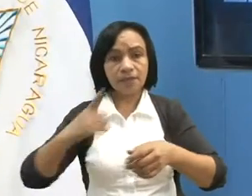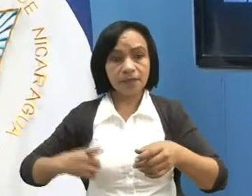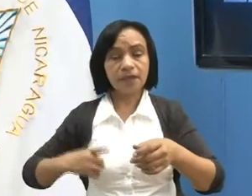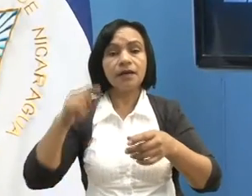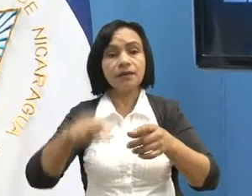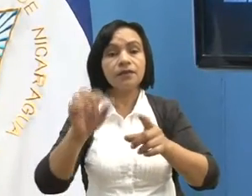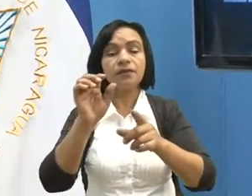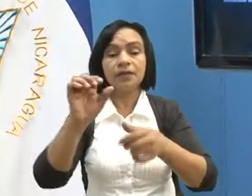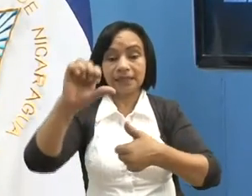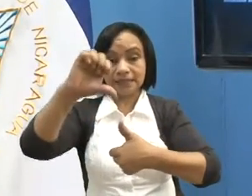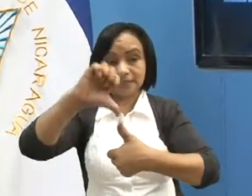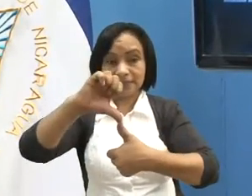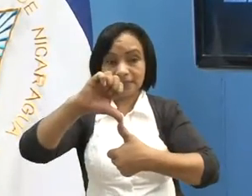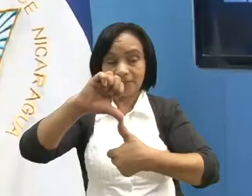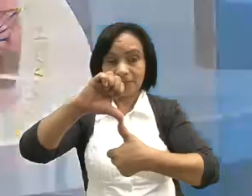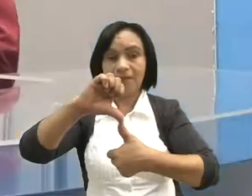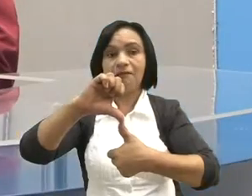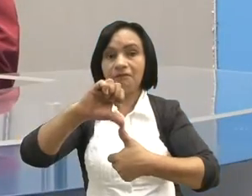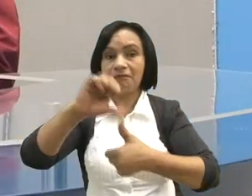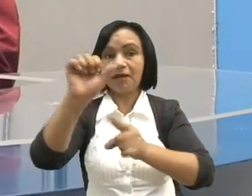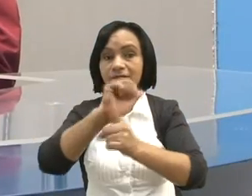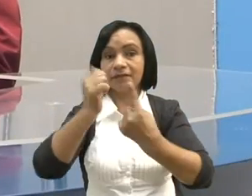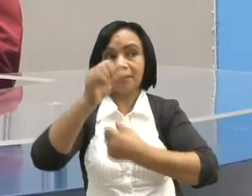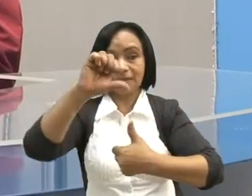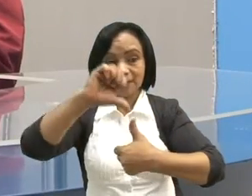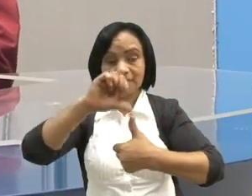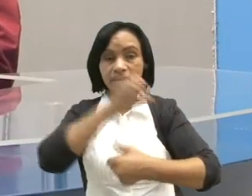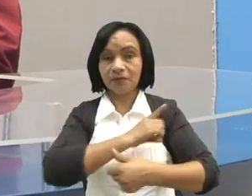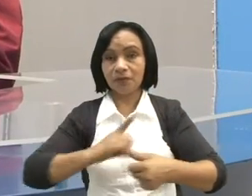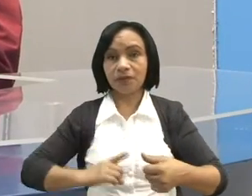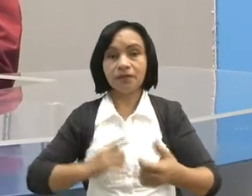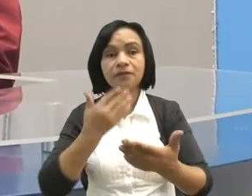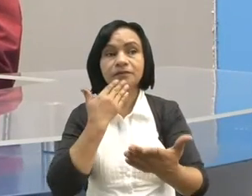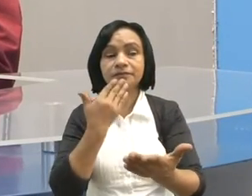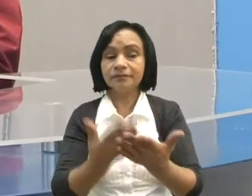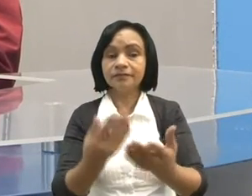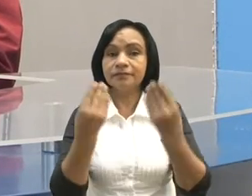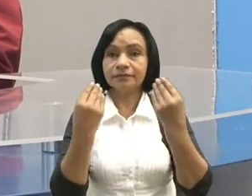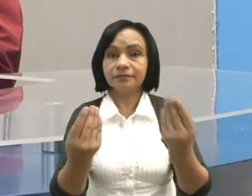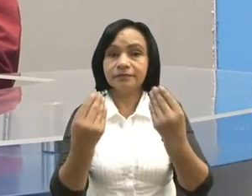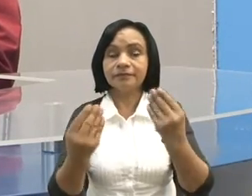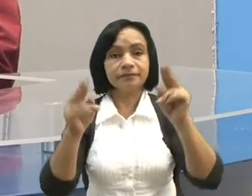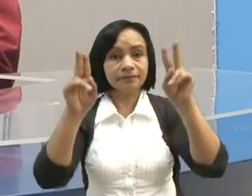Parlamento Centroamericano. Diputado, bienvenido, muchísimas gracias por estar con nosotros. Un tema bastante